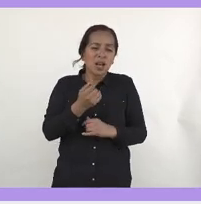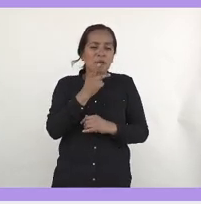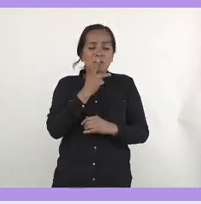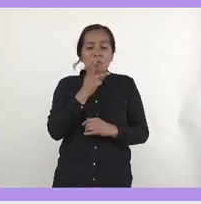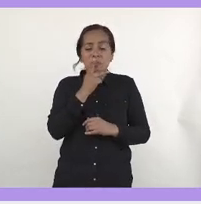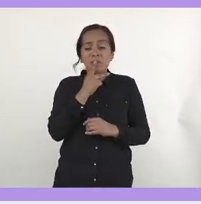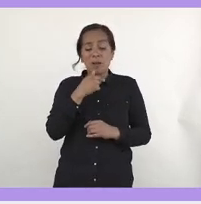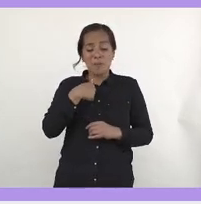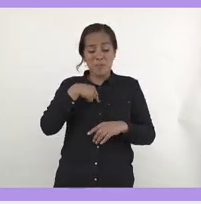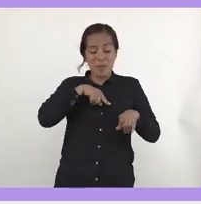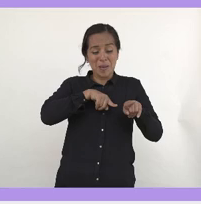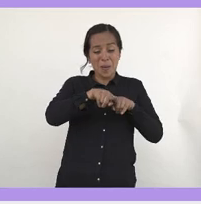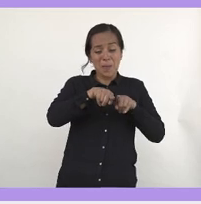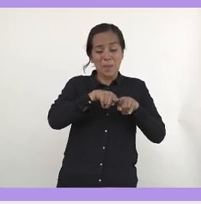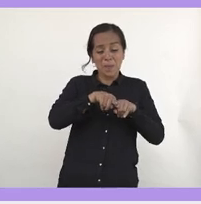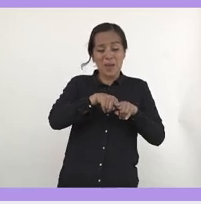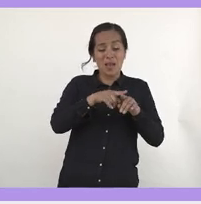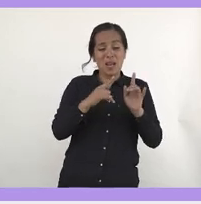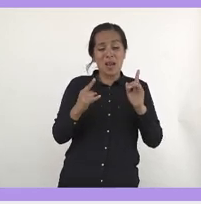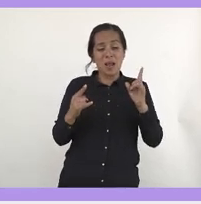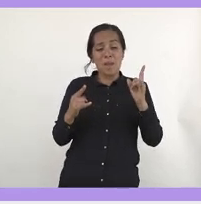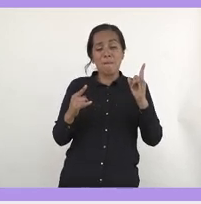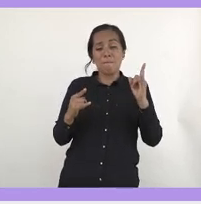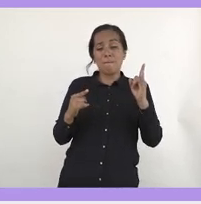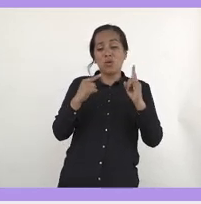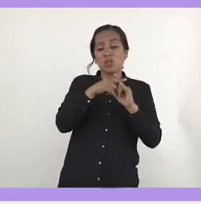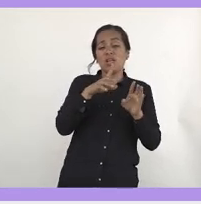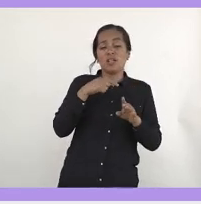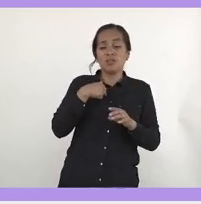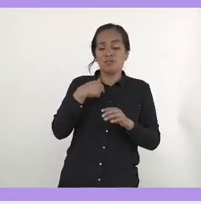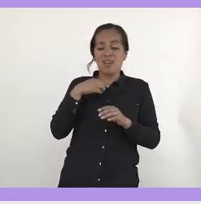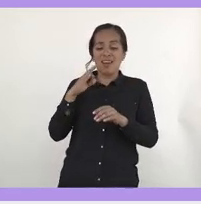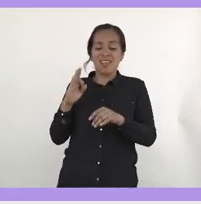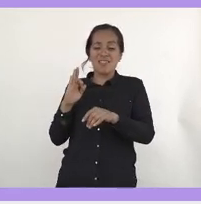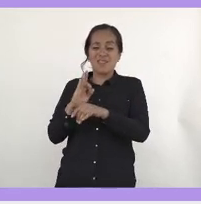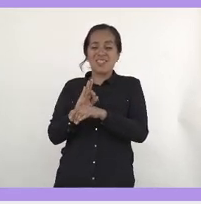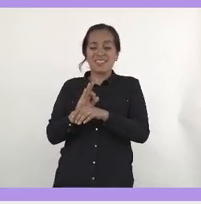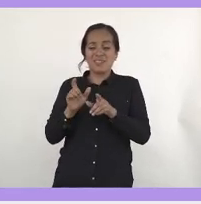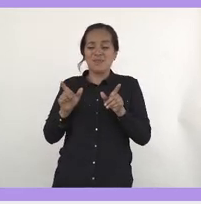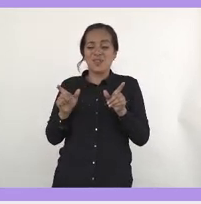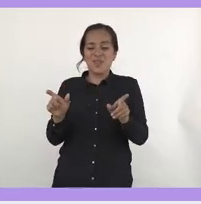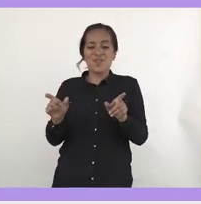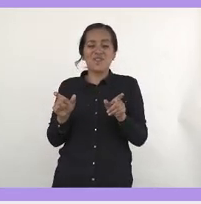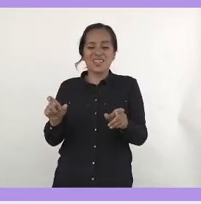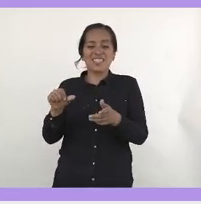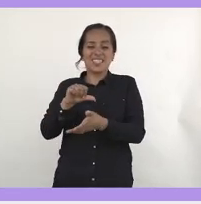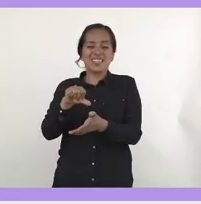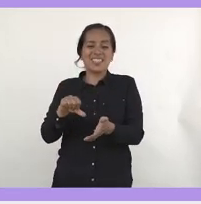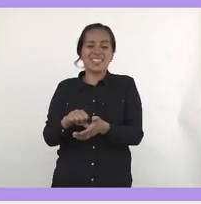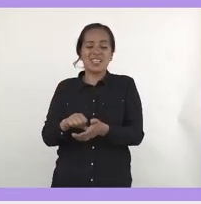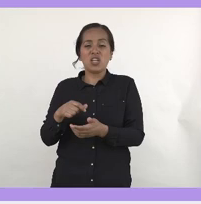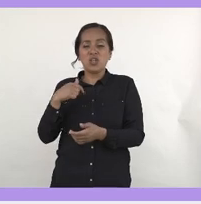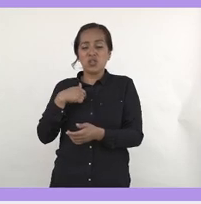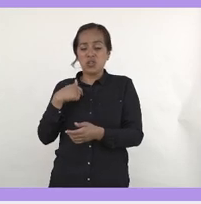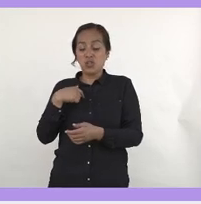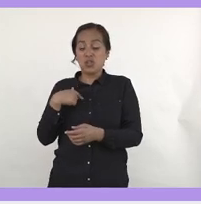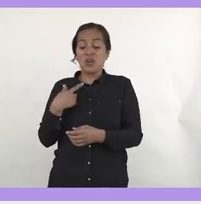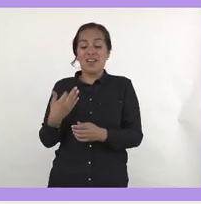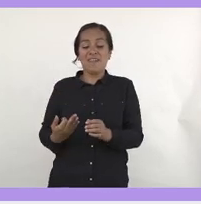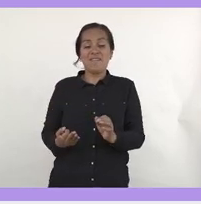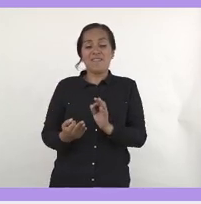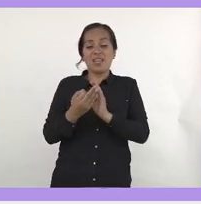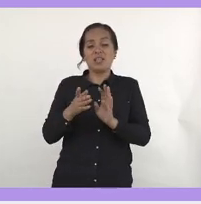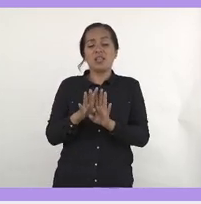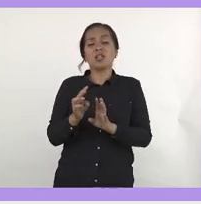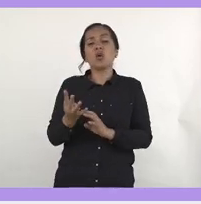otra era Defensa central y yo era delantera o sea imagínense la columna vertebral después de cuatro horas mi papá